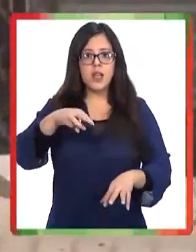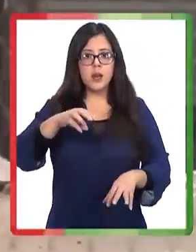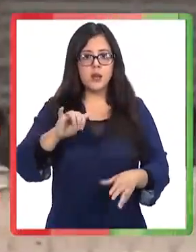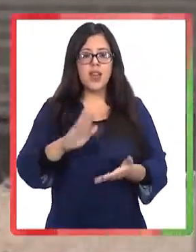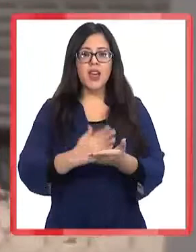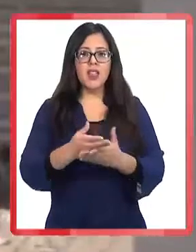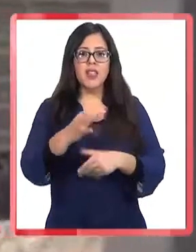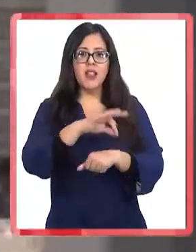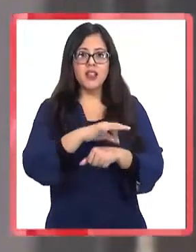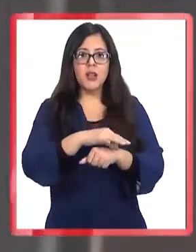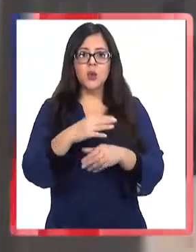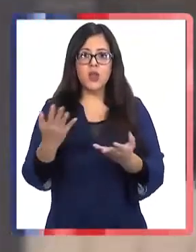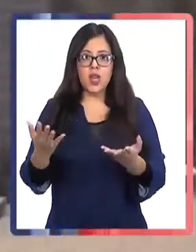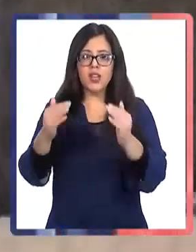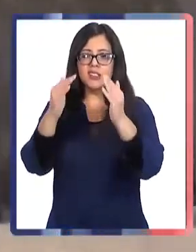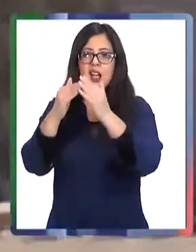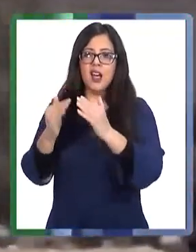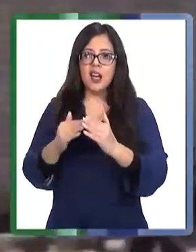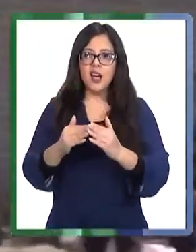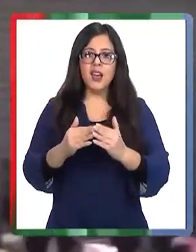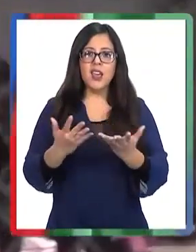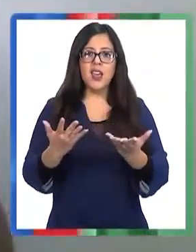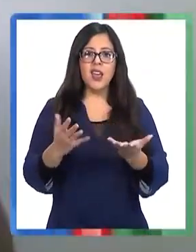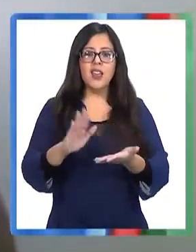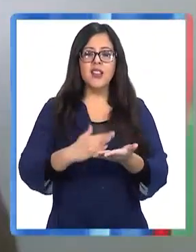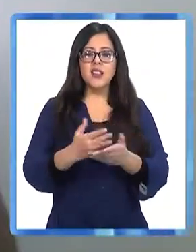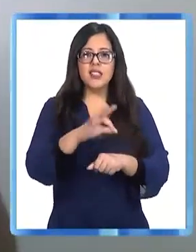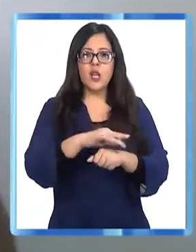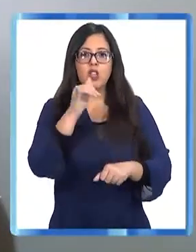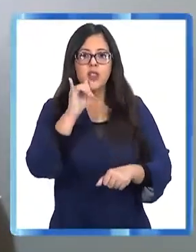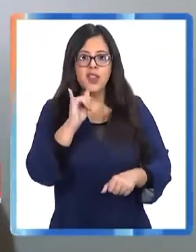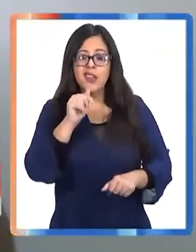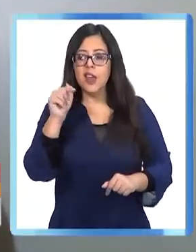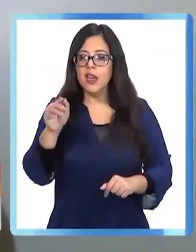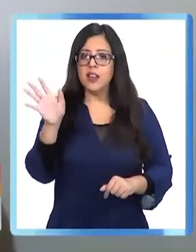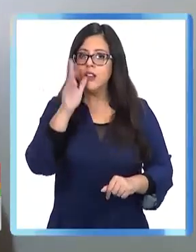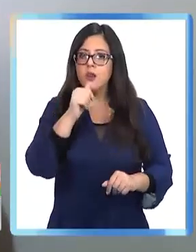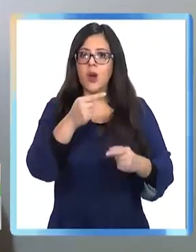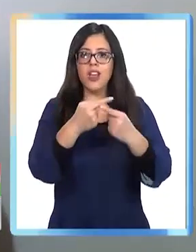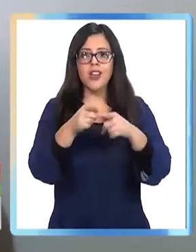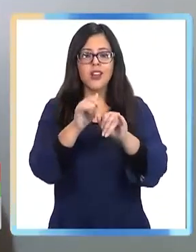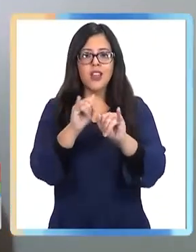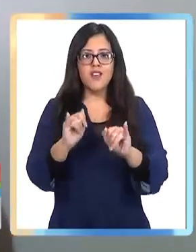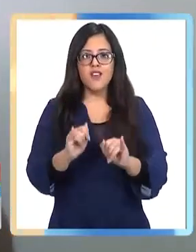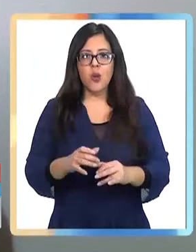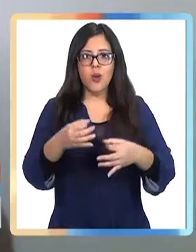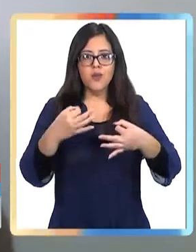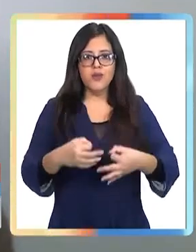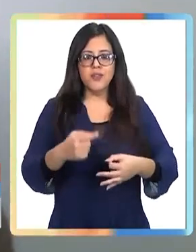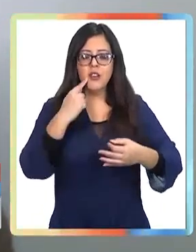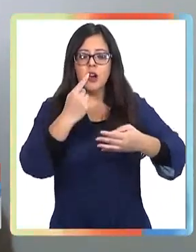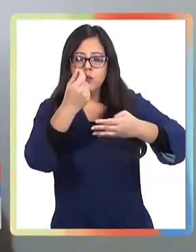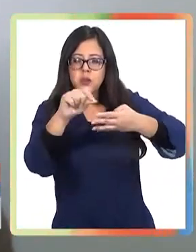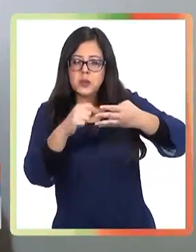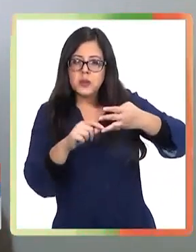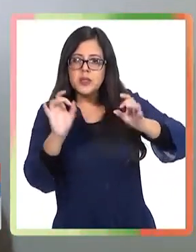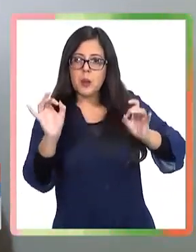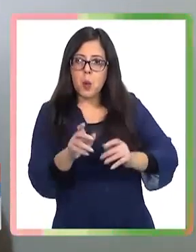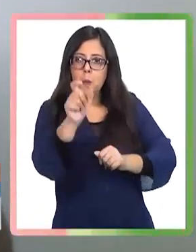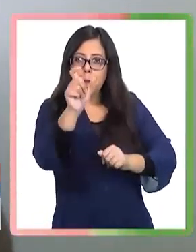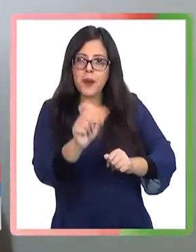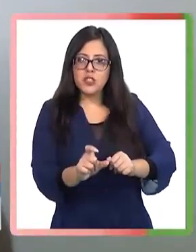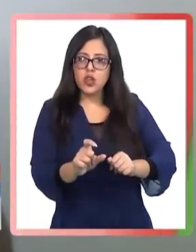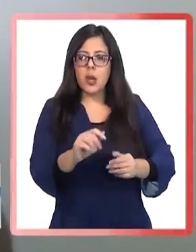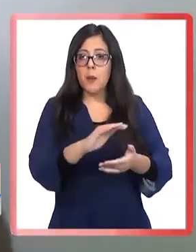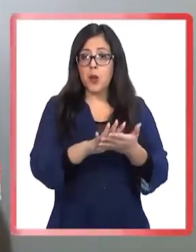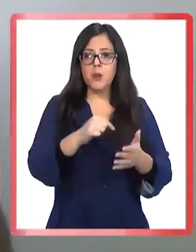Seremía de Salud a residencias sanitarias de Iquique. No hay una forma o una fórmula de verificación si esa